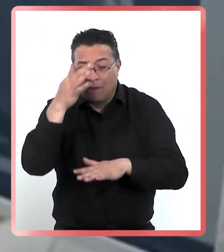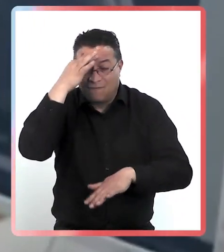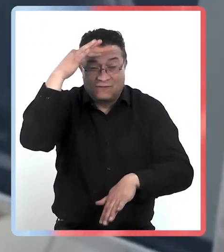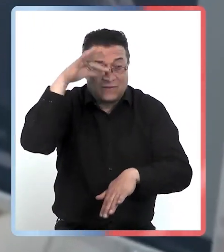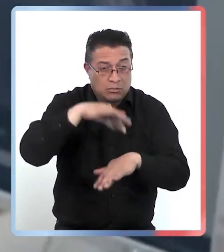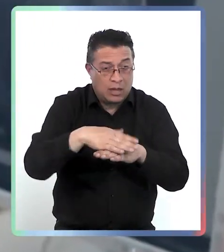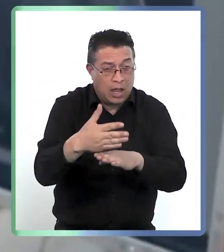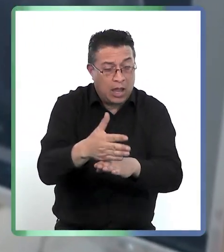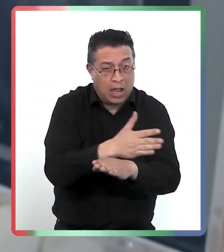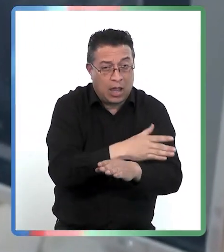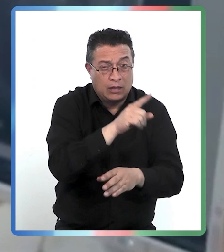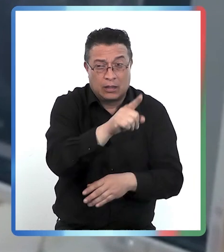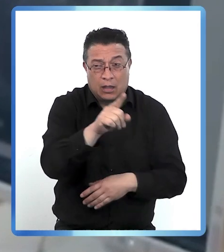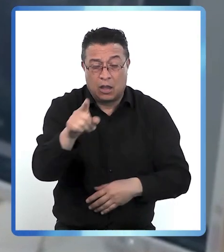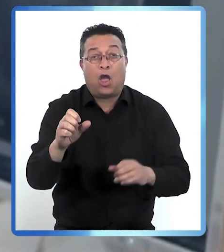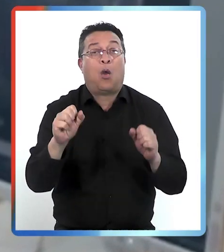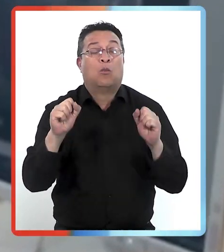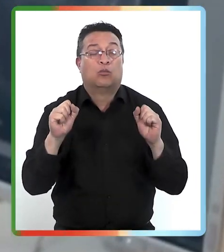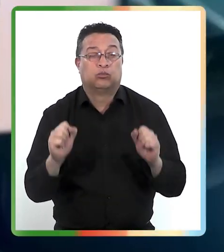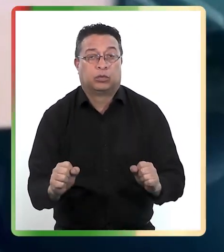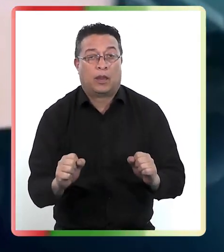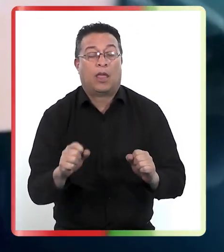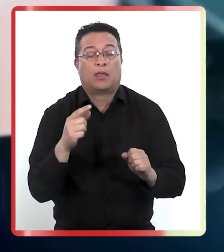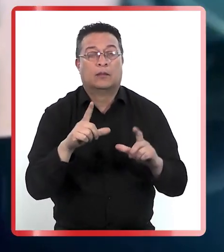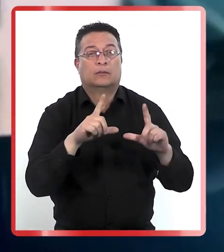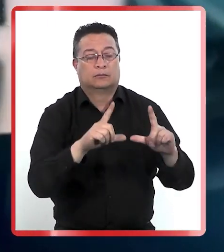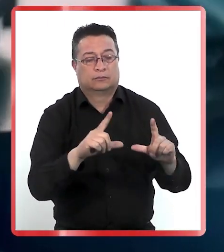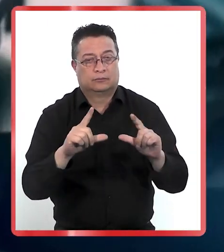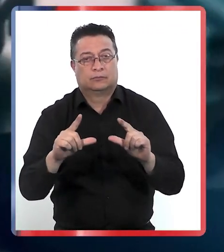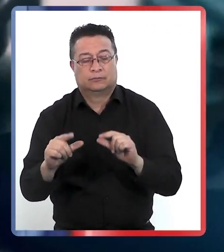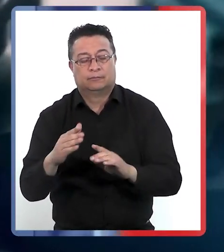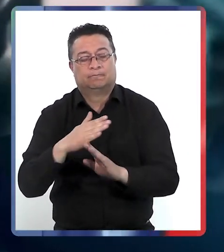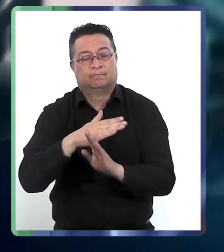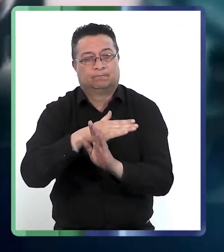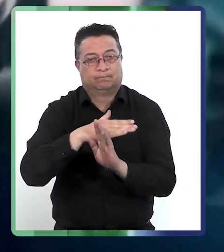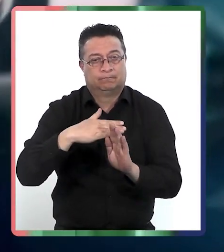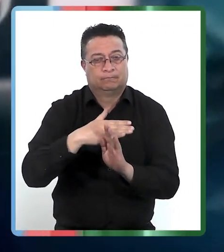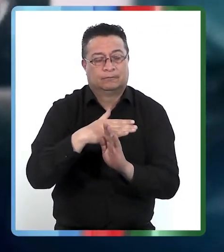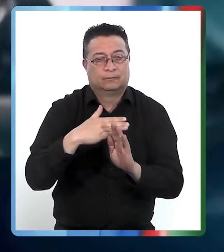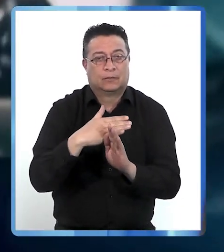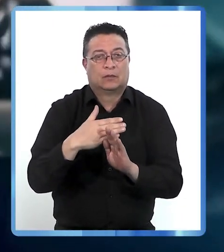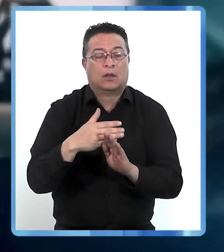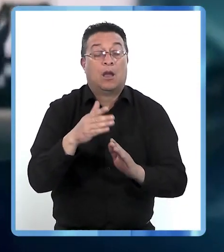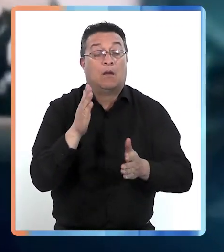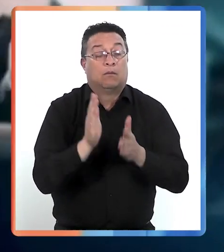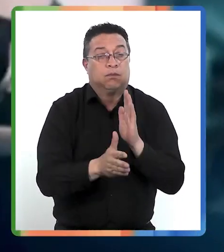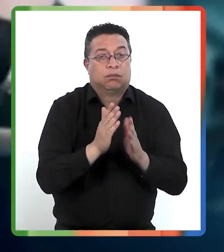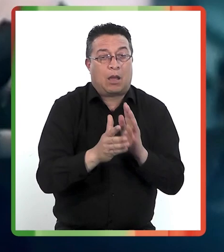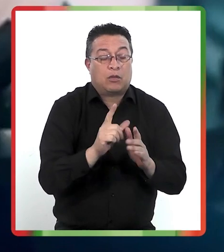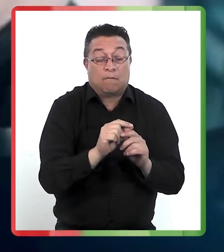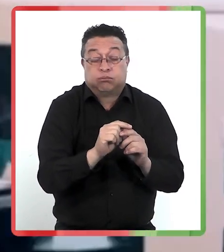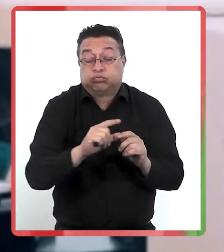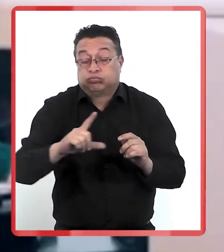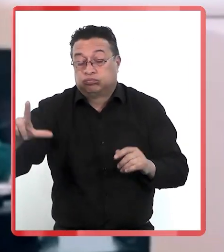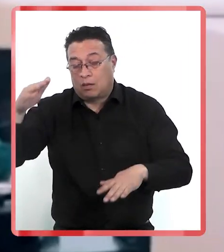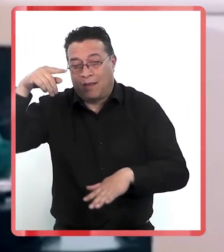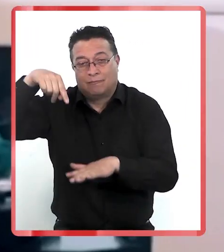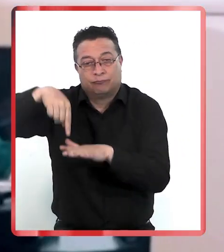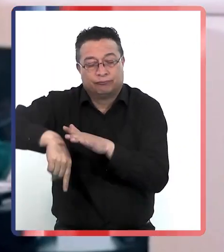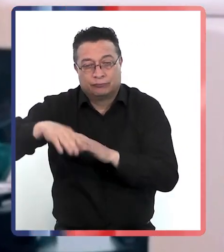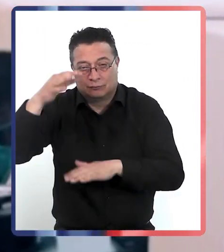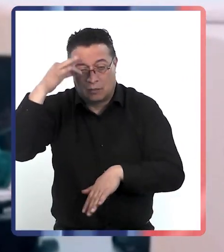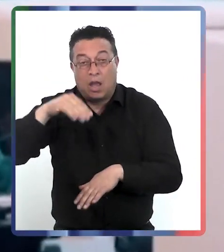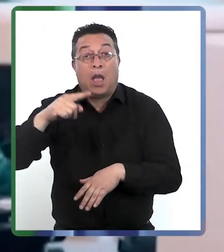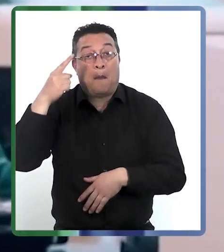la enfermedad, pudiesen disminuir parcialmente la velocidad de avance. Pero